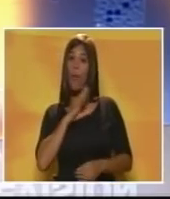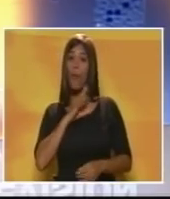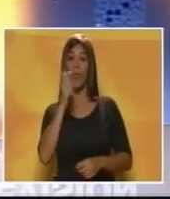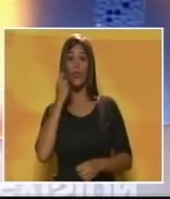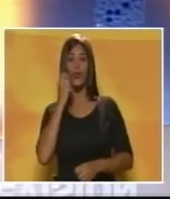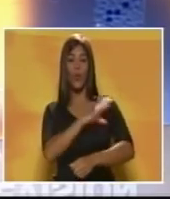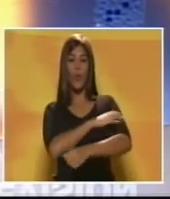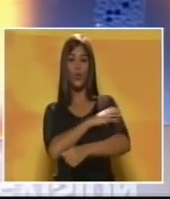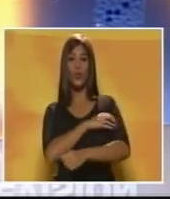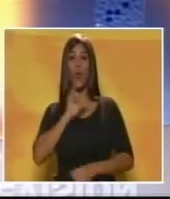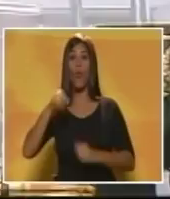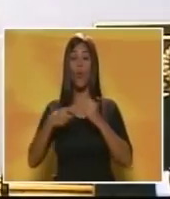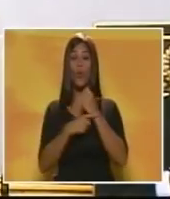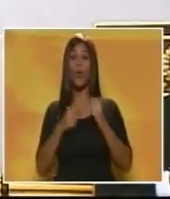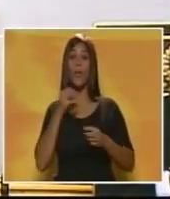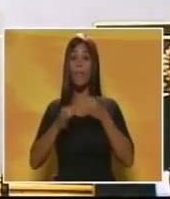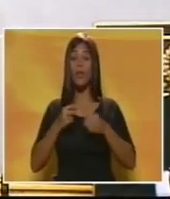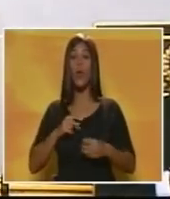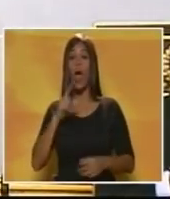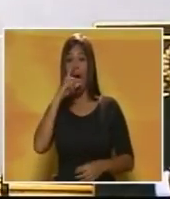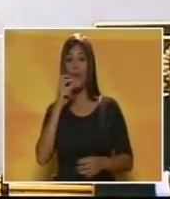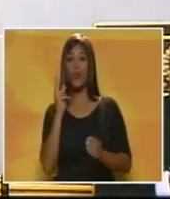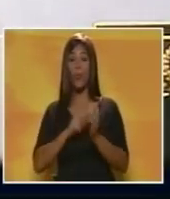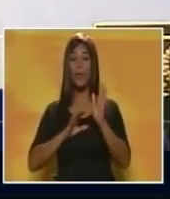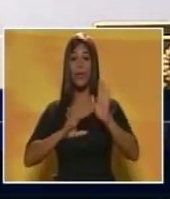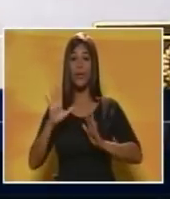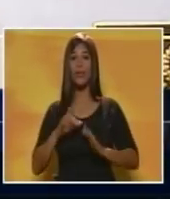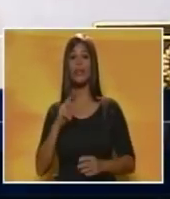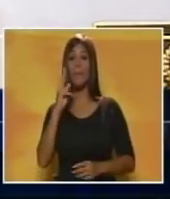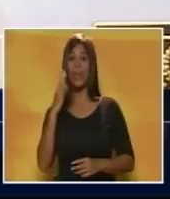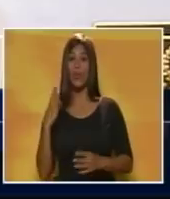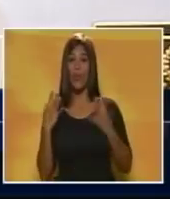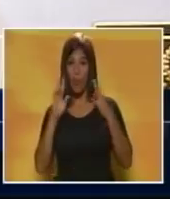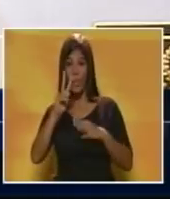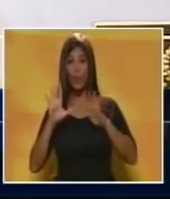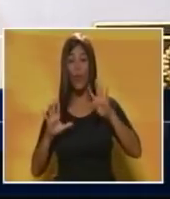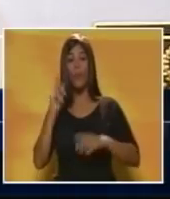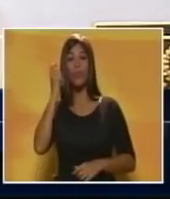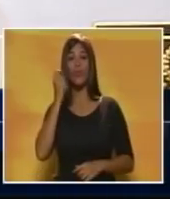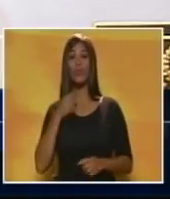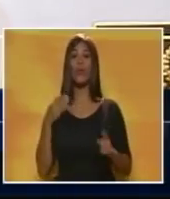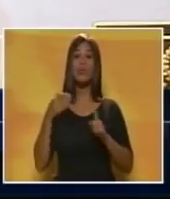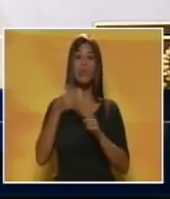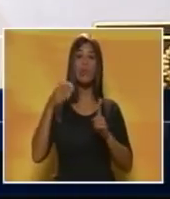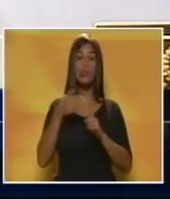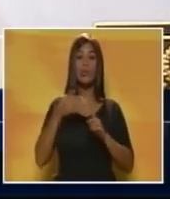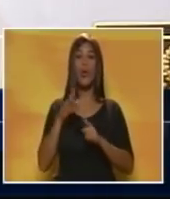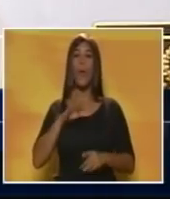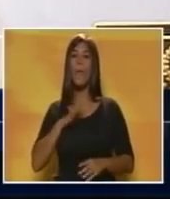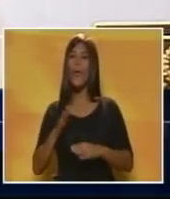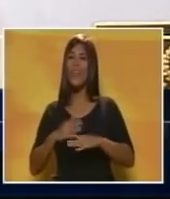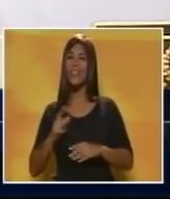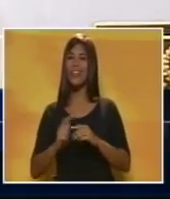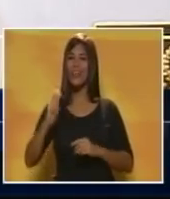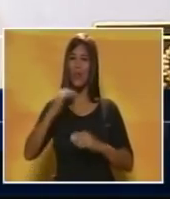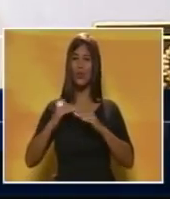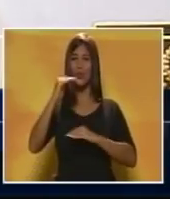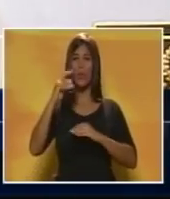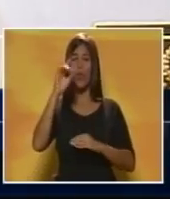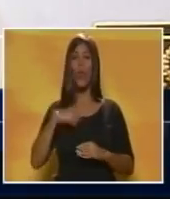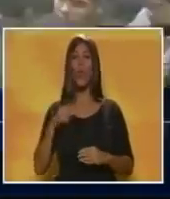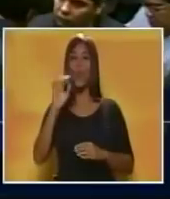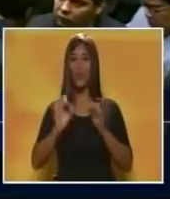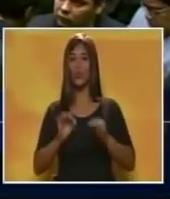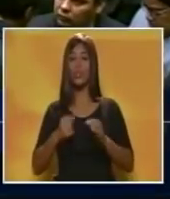indicó que desde el 2015, 29 diputados han sido perseguidos y apresados por el Tribunal Supremo de Justicia, cifra que representa